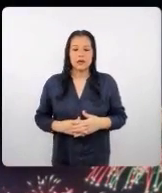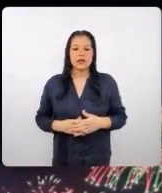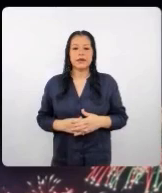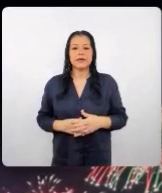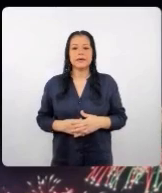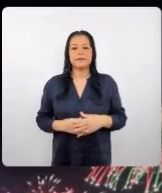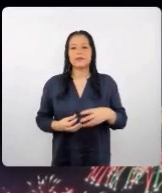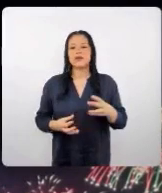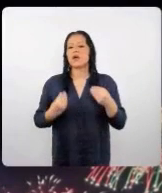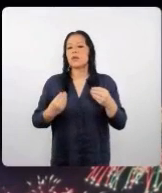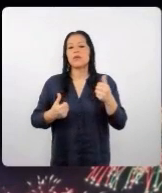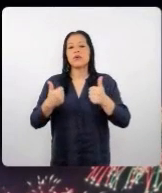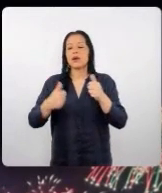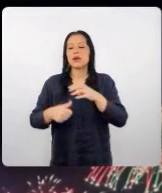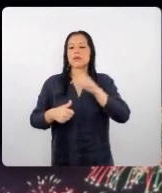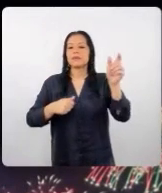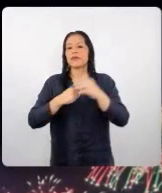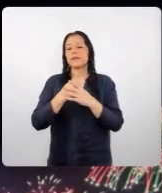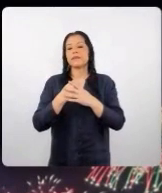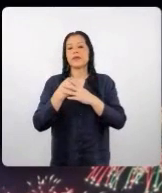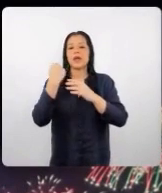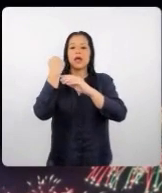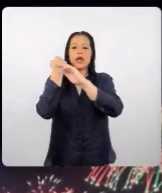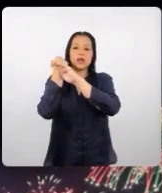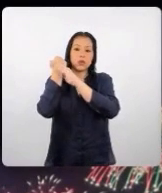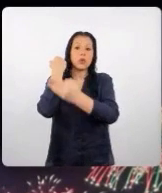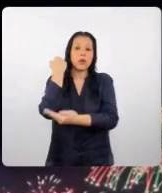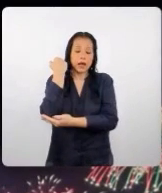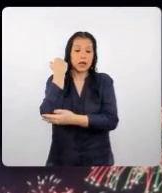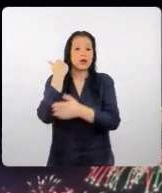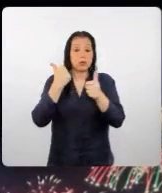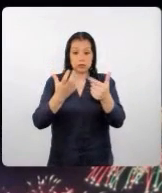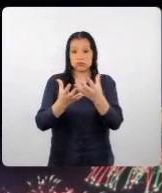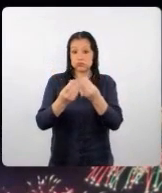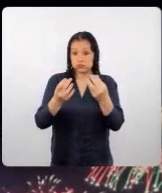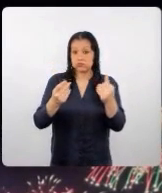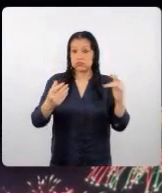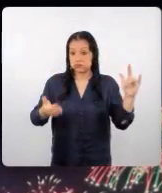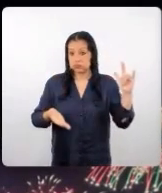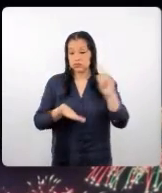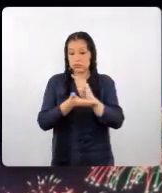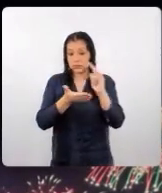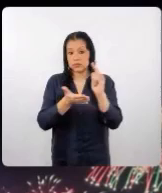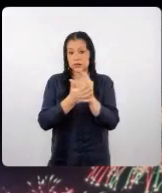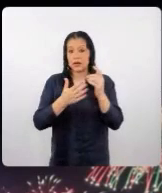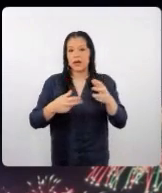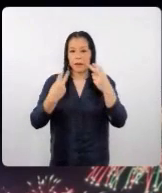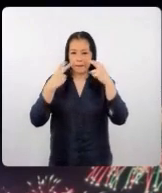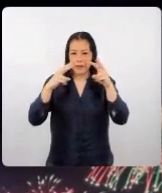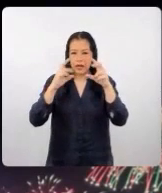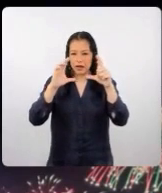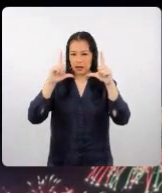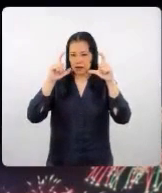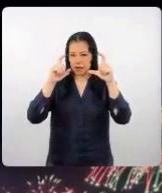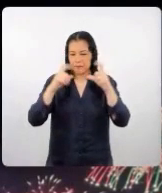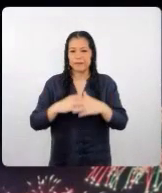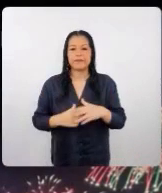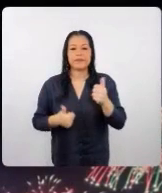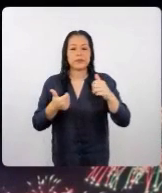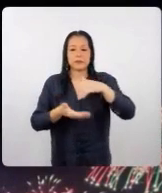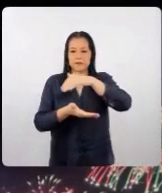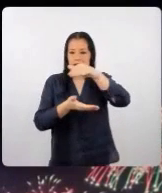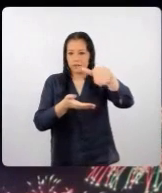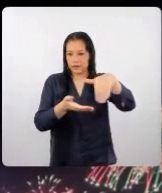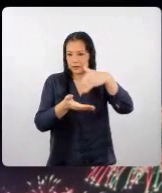Perspectivas de viaje, Dubái como un mercado emisor. Lo que están viendo ahí en la imagen es precisamente el